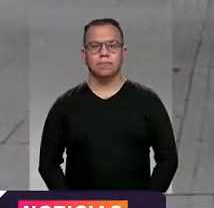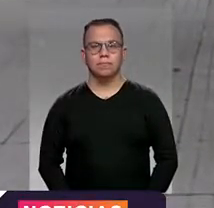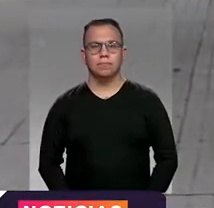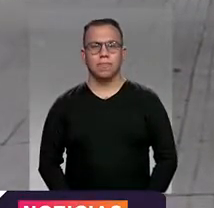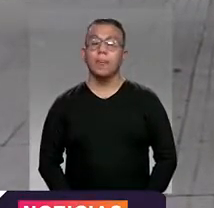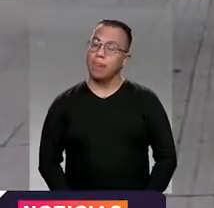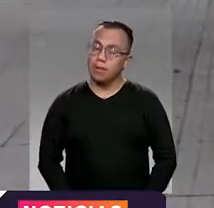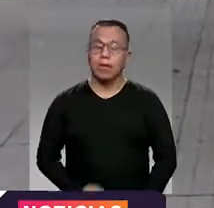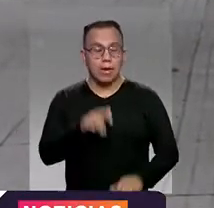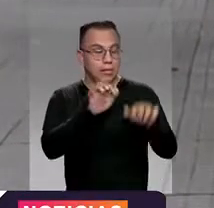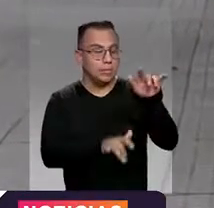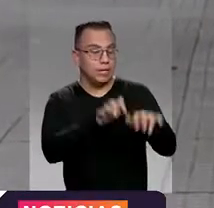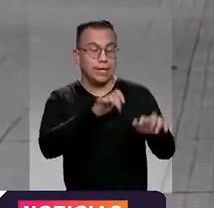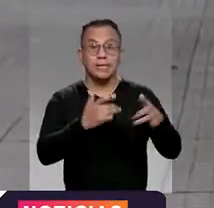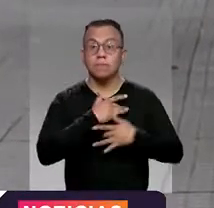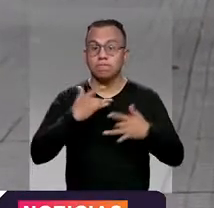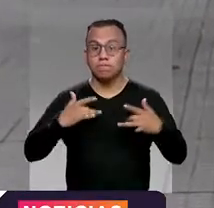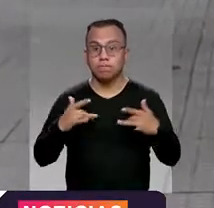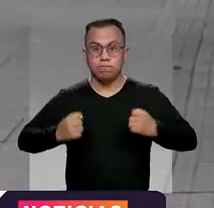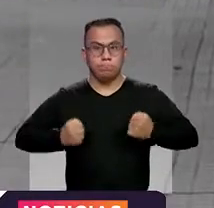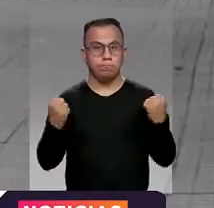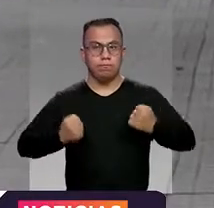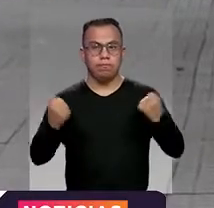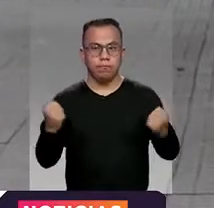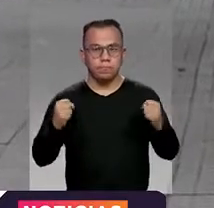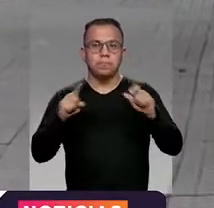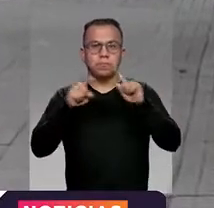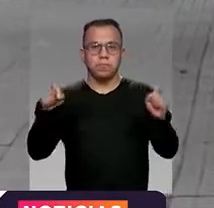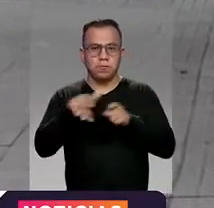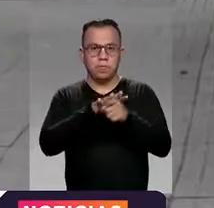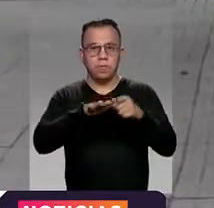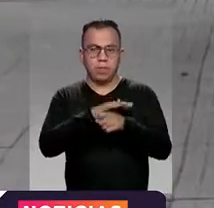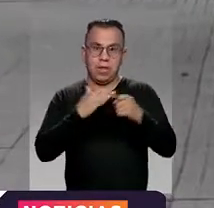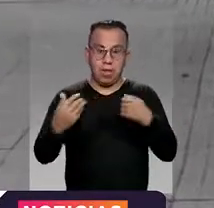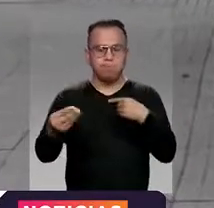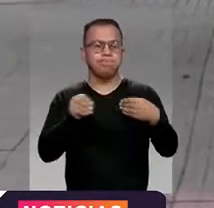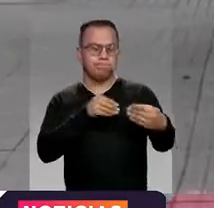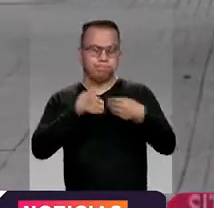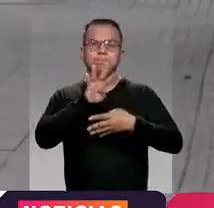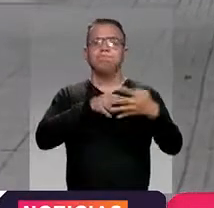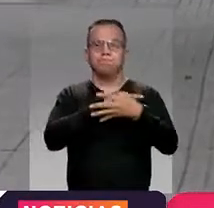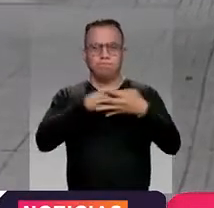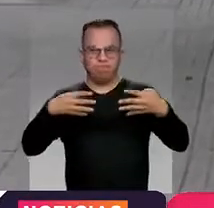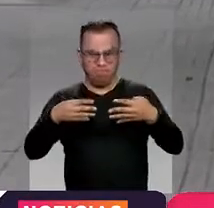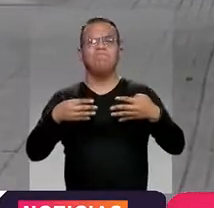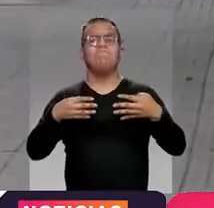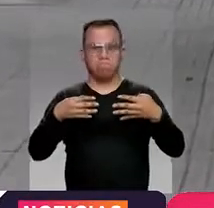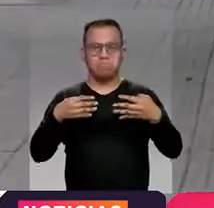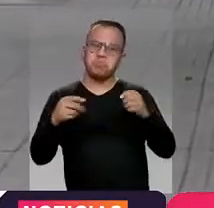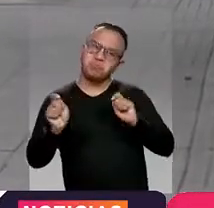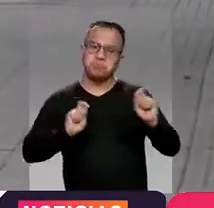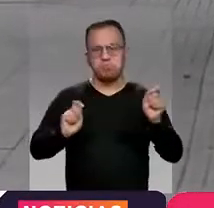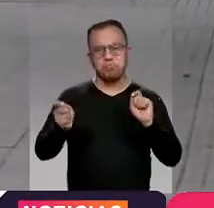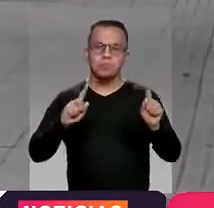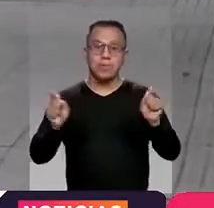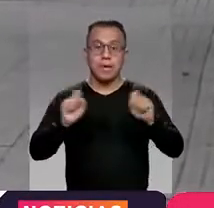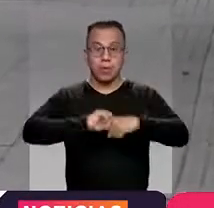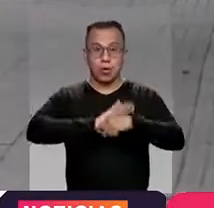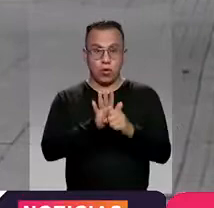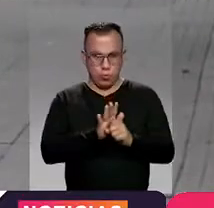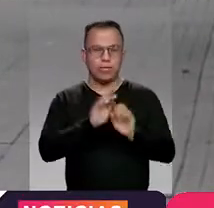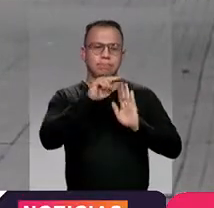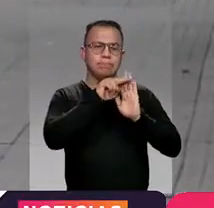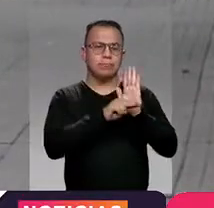Y precisamente la Secretaría de Salud de Bogotá manifestó que pese a que se están flexibilizando las medidas restrictivas en torno al